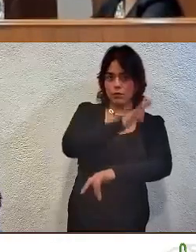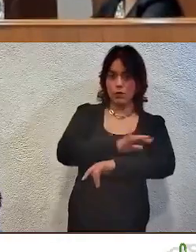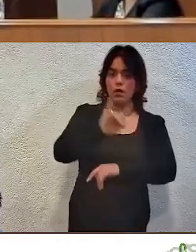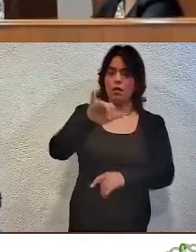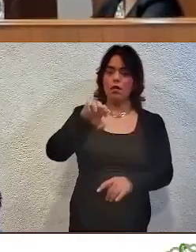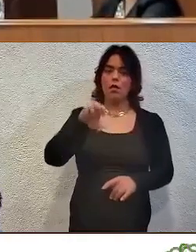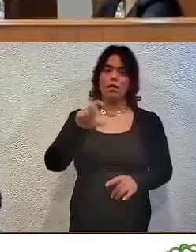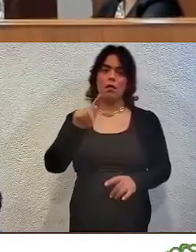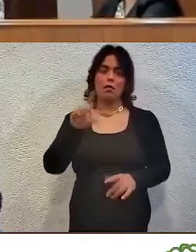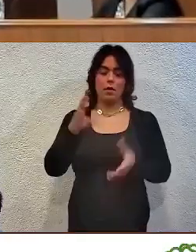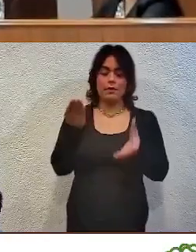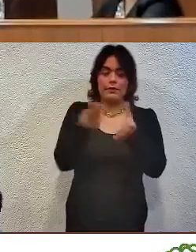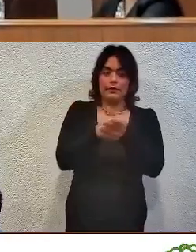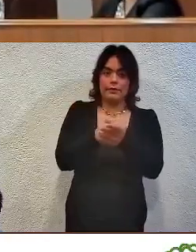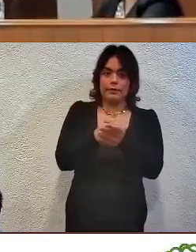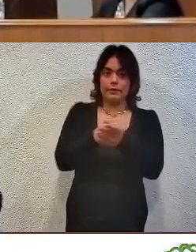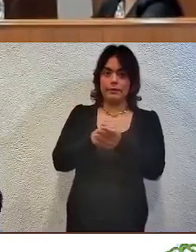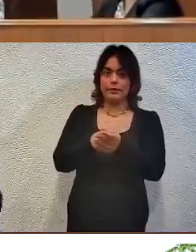expediente